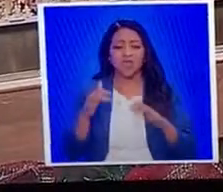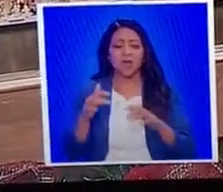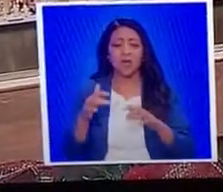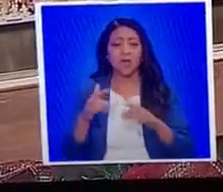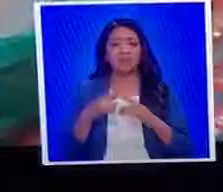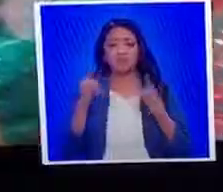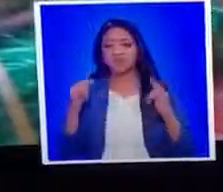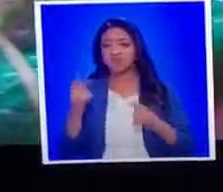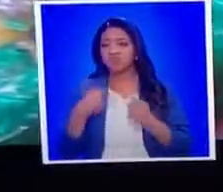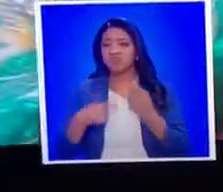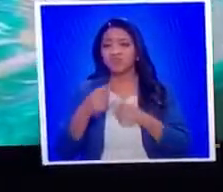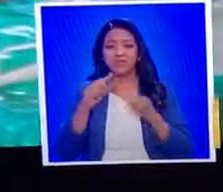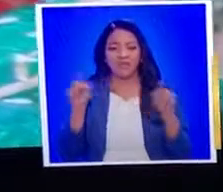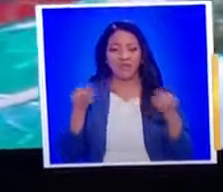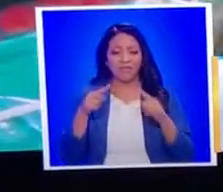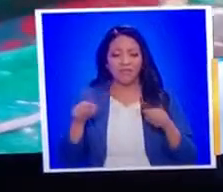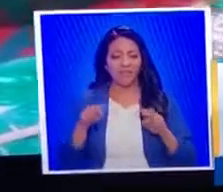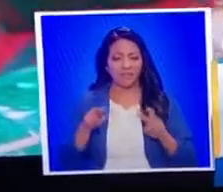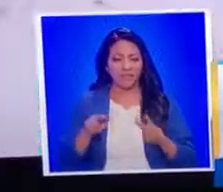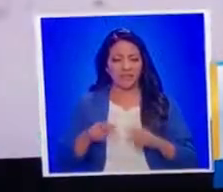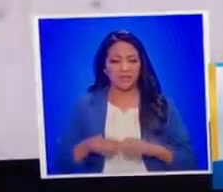Navidad.